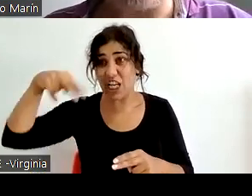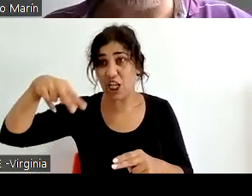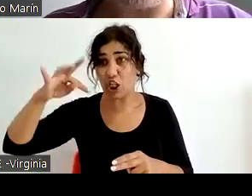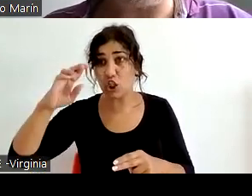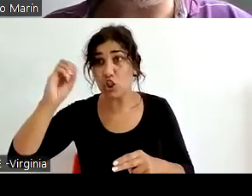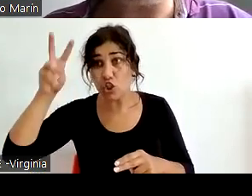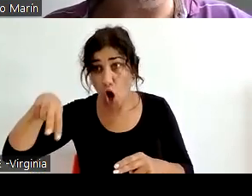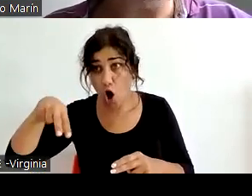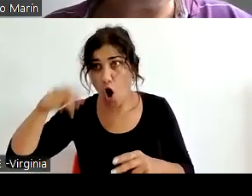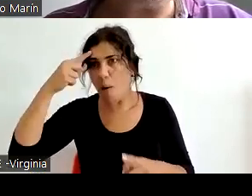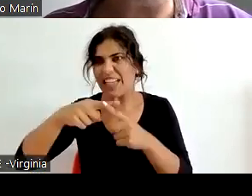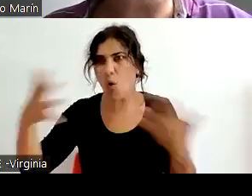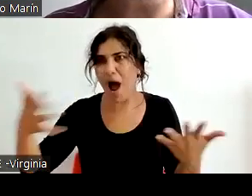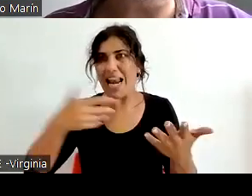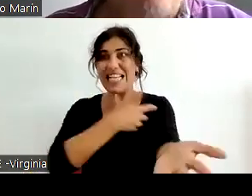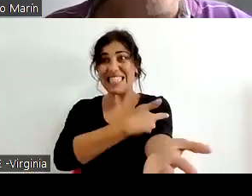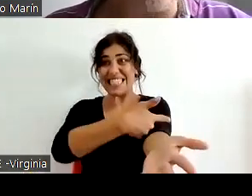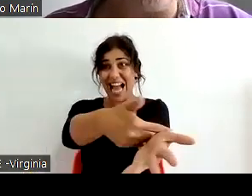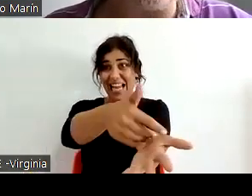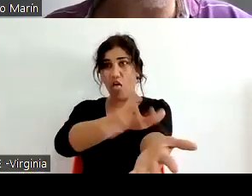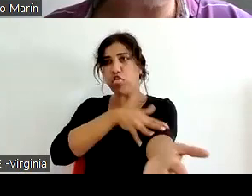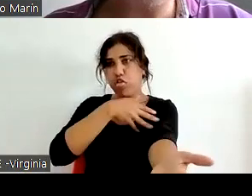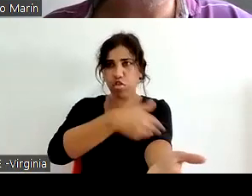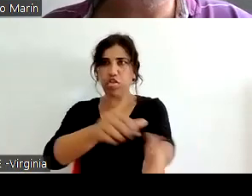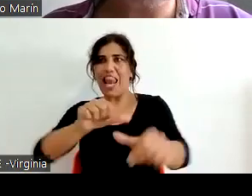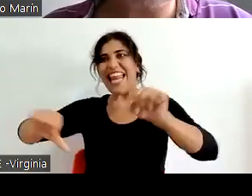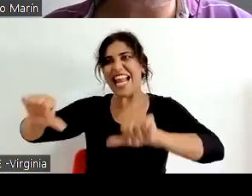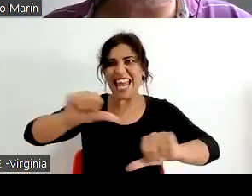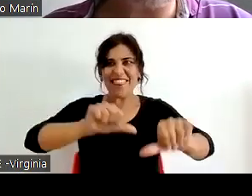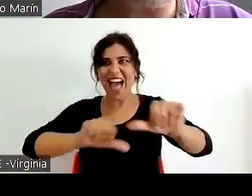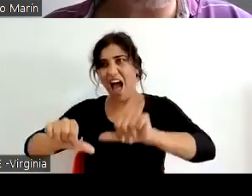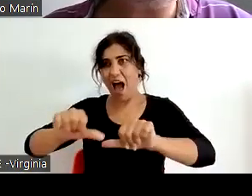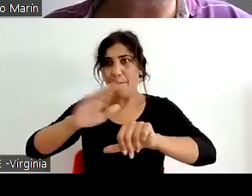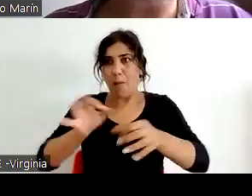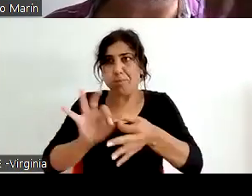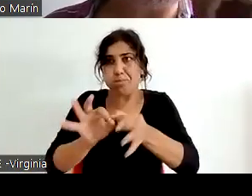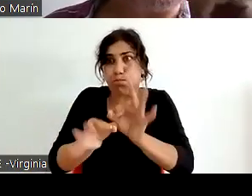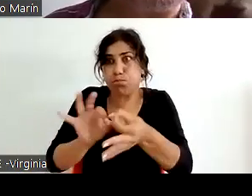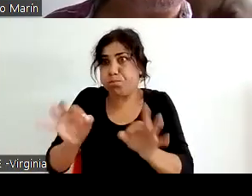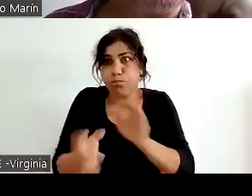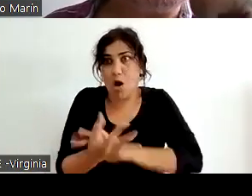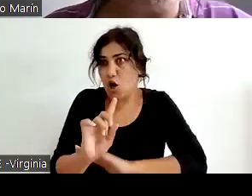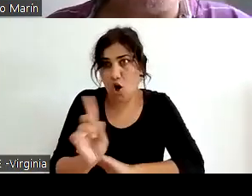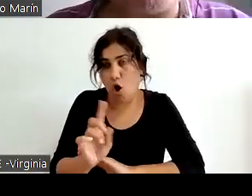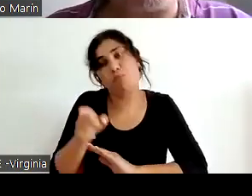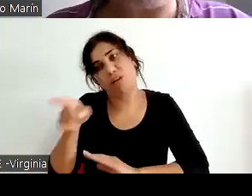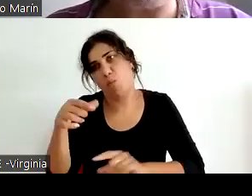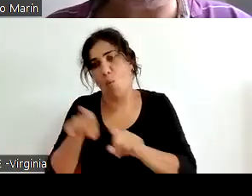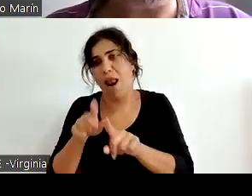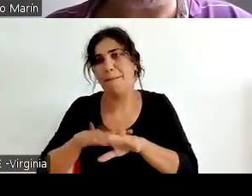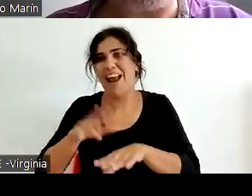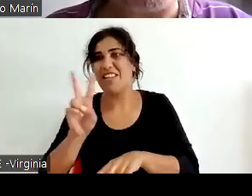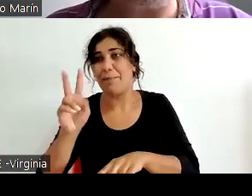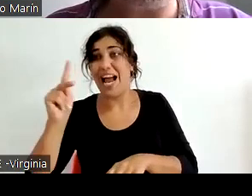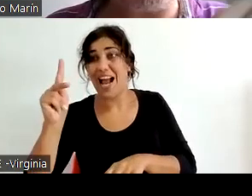sabe desde hace unos años que la vitamina K también tiene, la K2 en concreto, tiene una función fundamental a la hora de depositar calcio, de